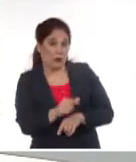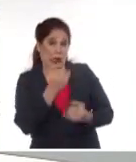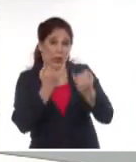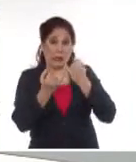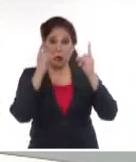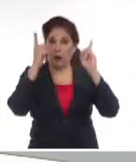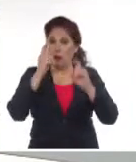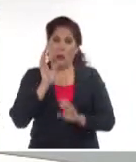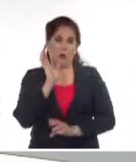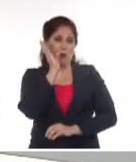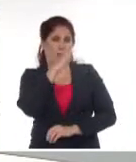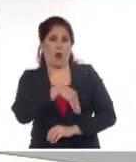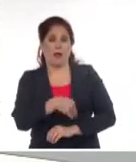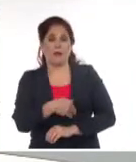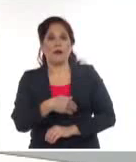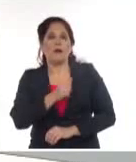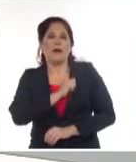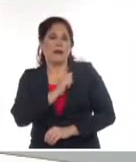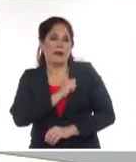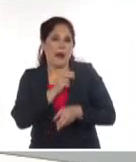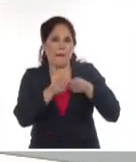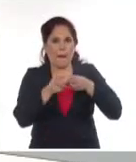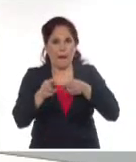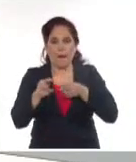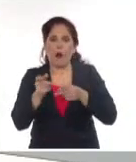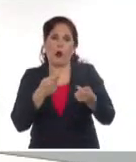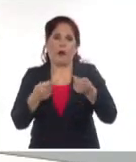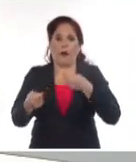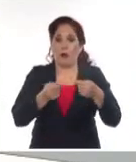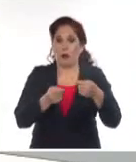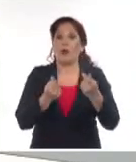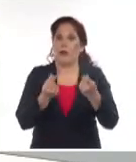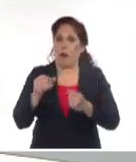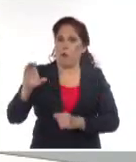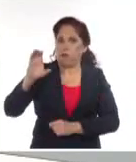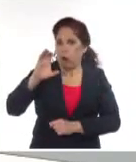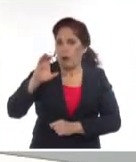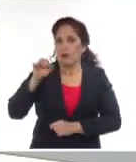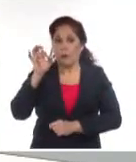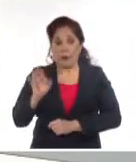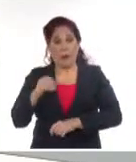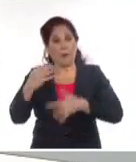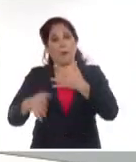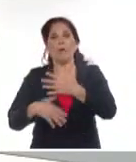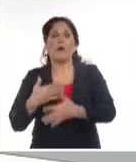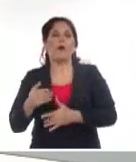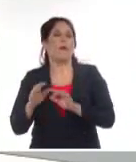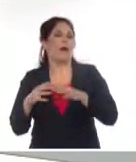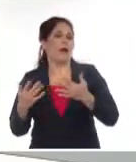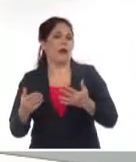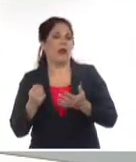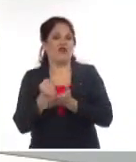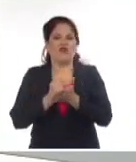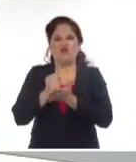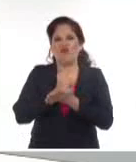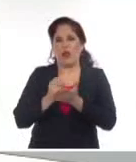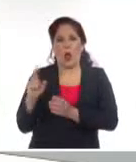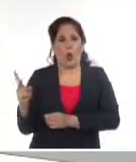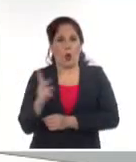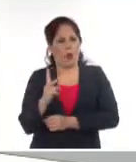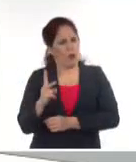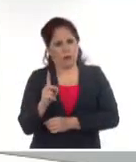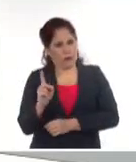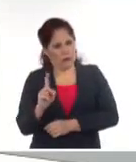política que solo sabe vivir de matar o de negocios turbios. Por lo que el problema no es que se incomoden las partes, sino que se